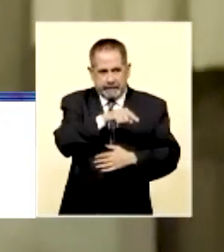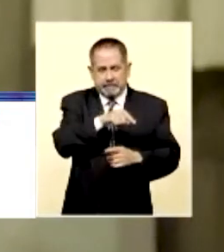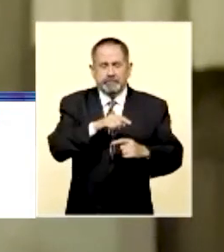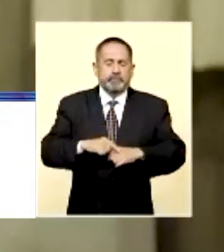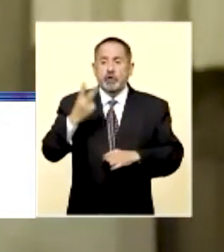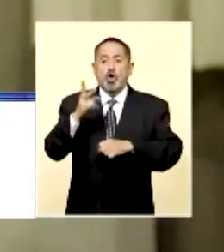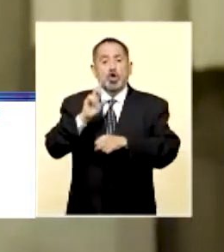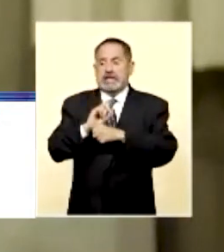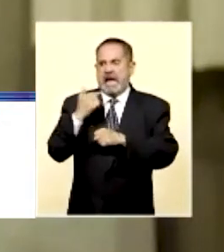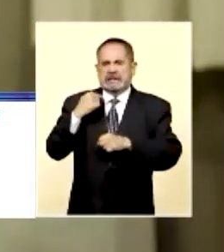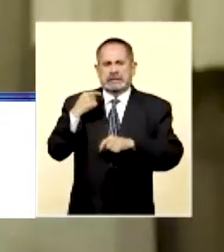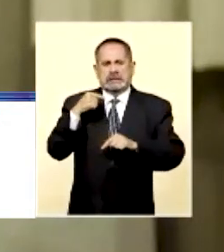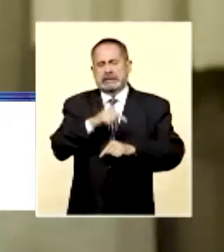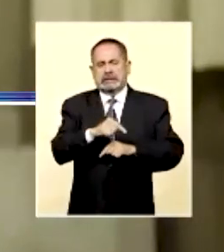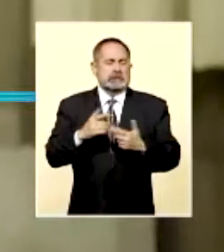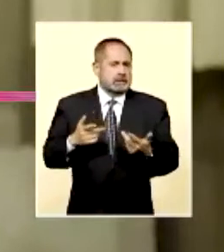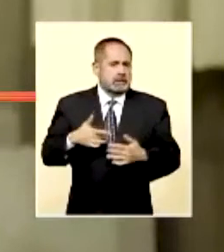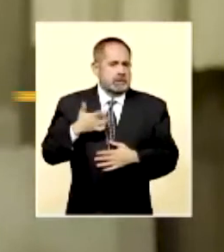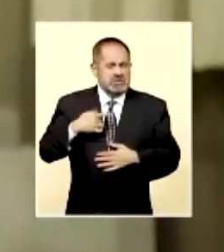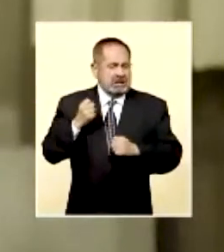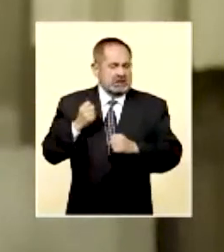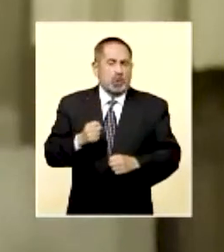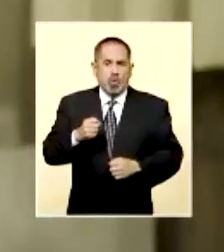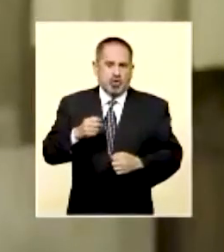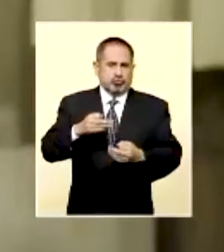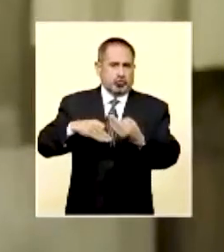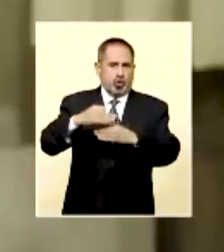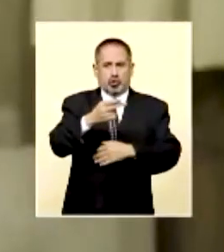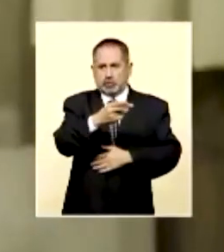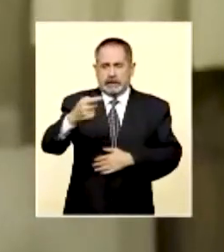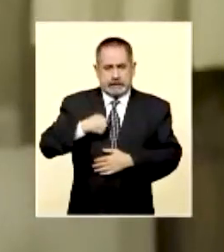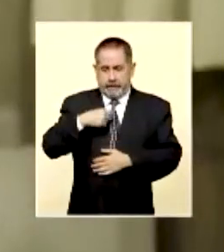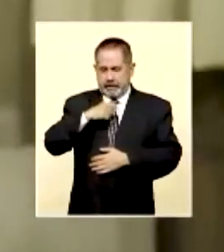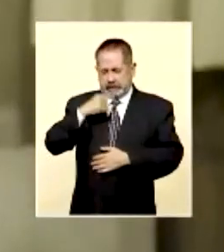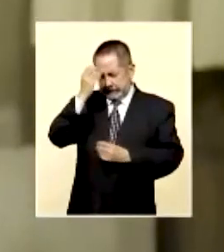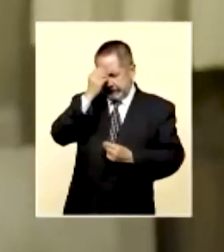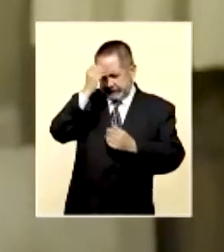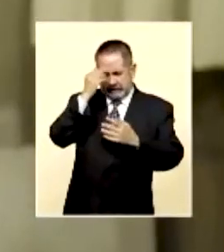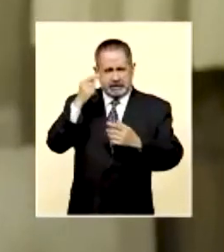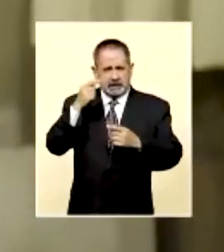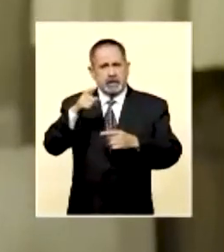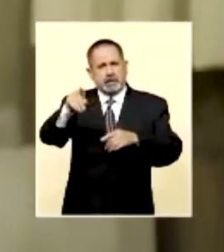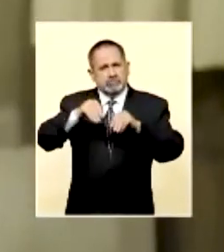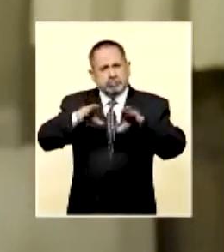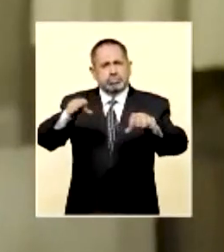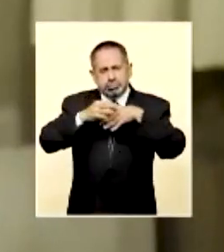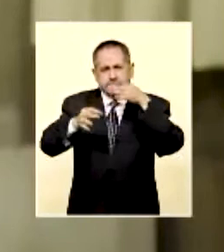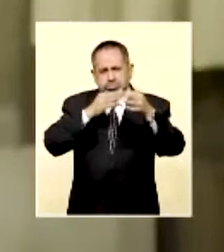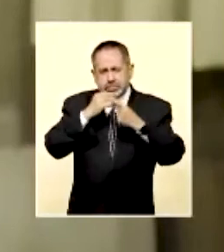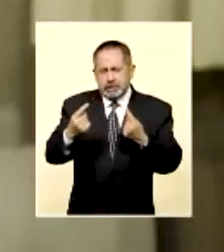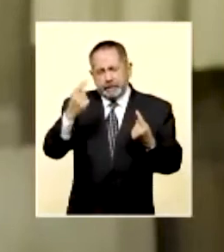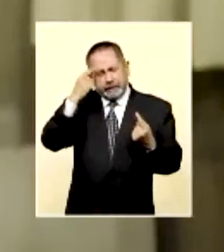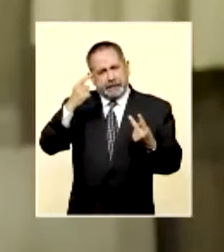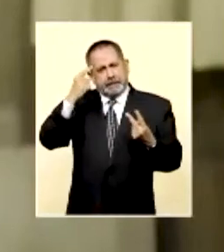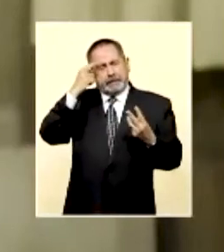días, estoy seguro que todos ustedes y yo hemos reflexionado sobre todos estos mensajes fantásticos